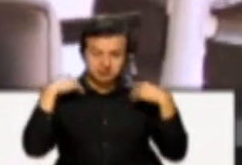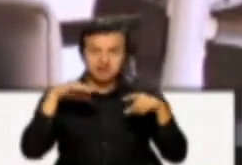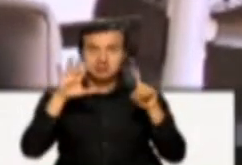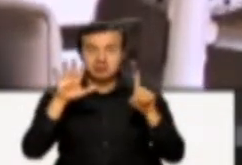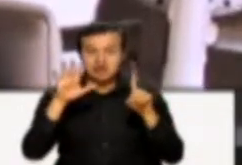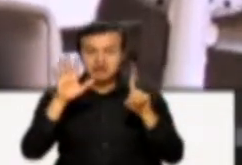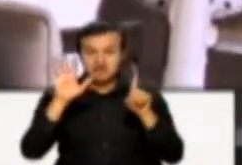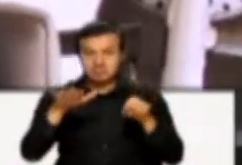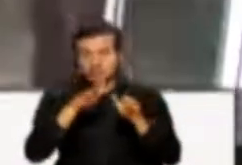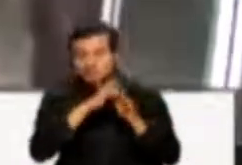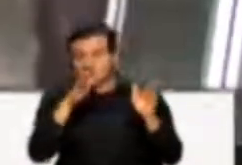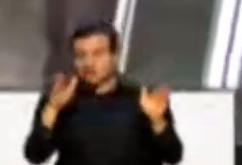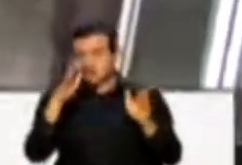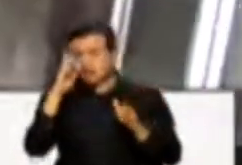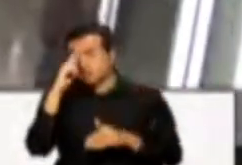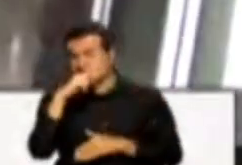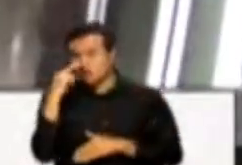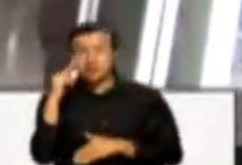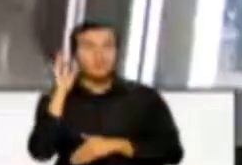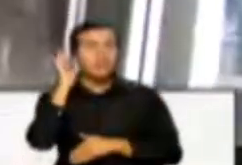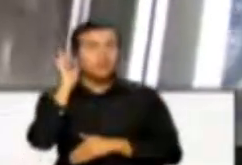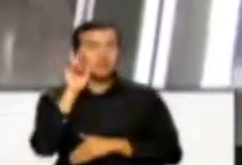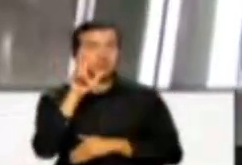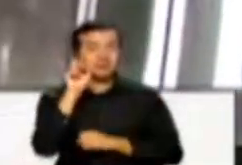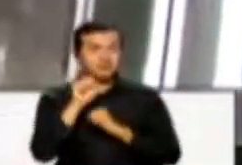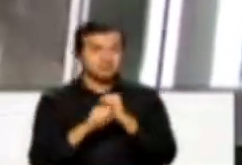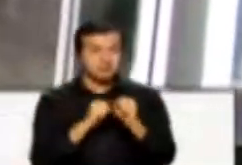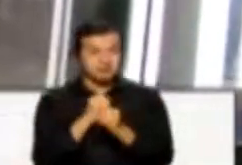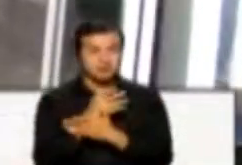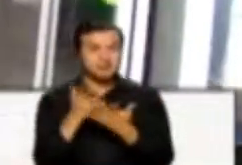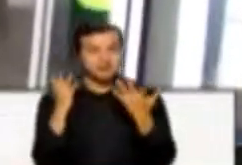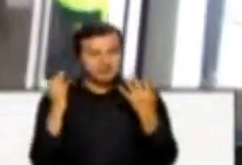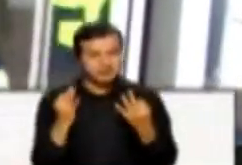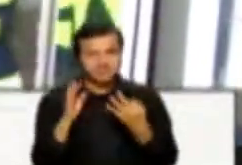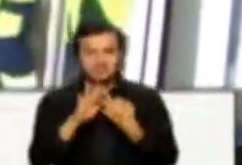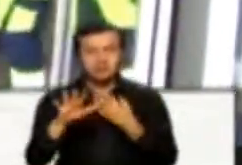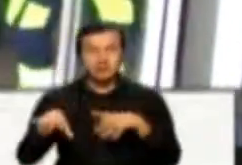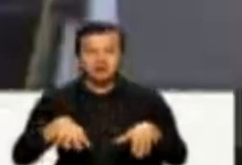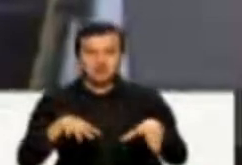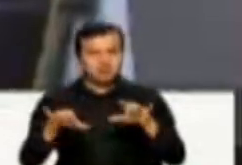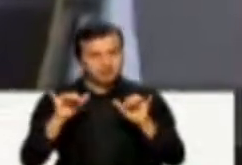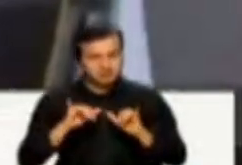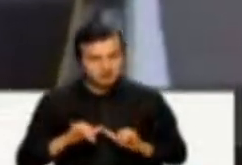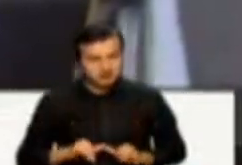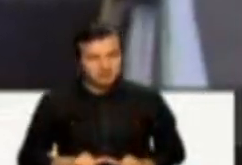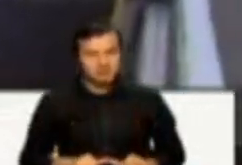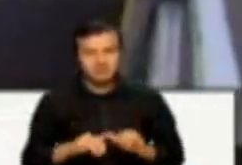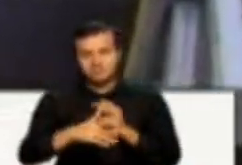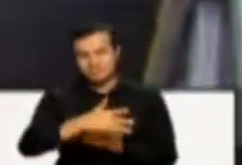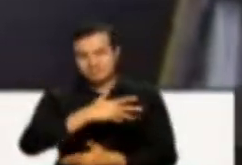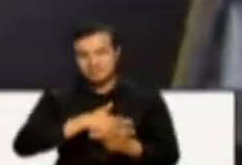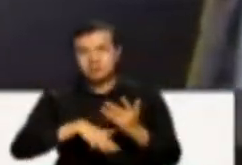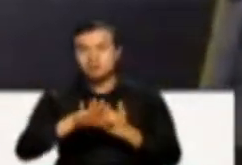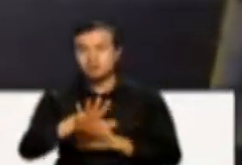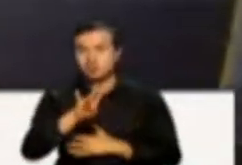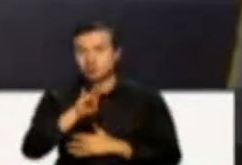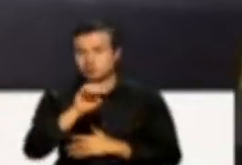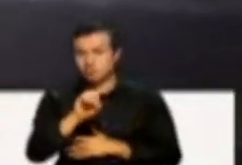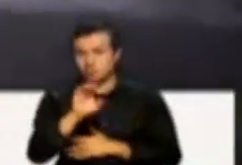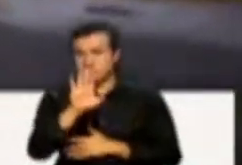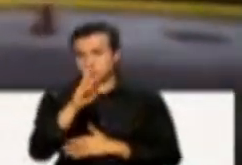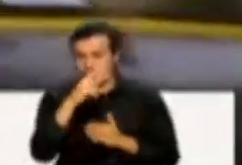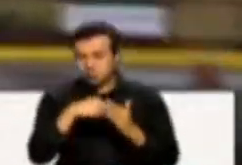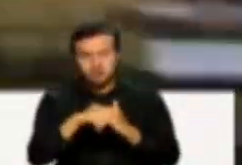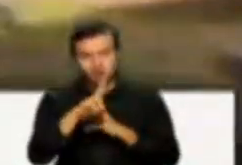de rehabilitación esta mujer de 30 años de edad podrá realizar actividad física y compartir con su esposo e hijo